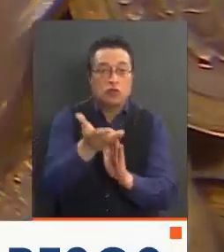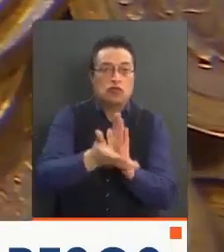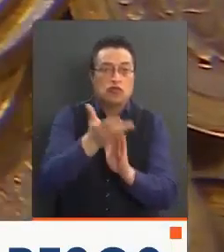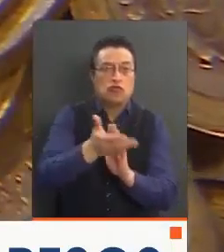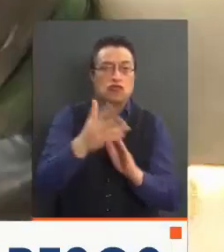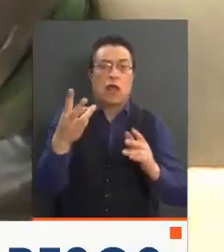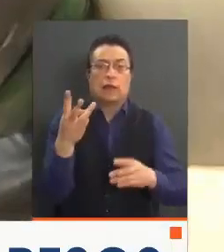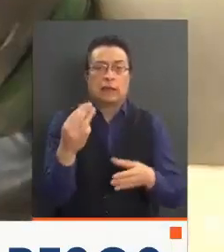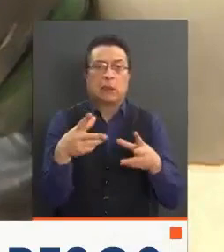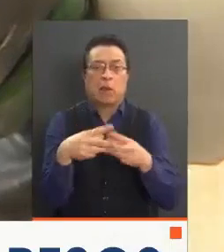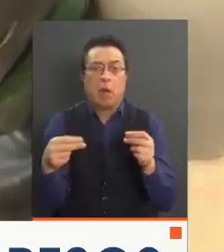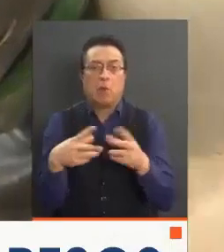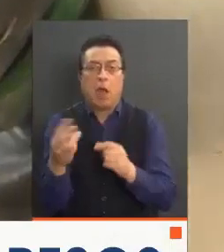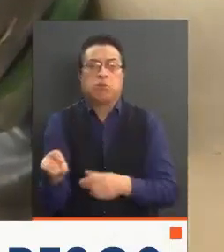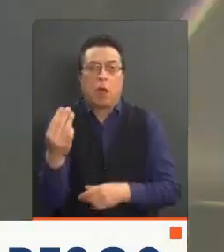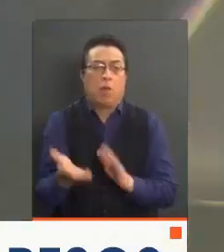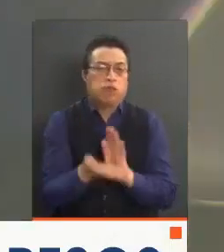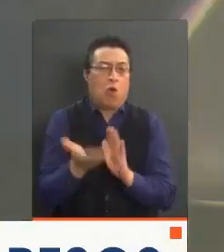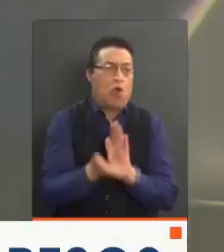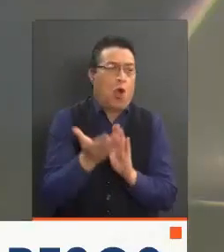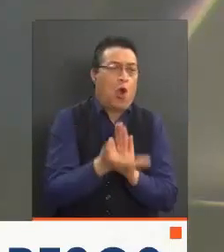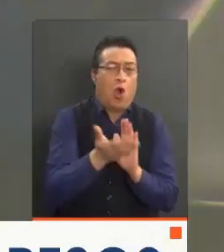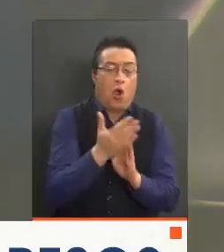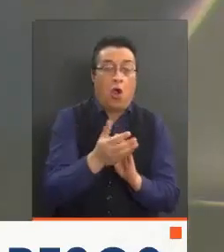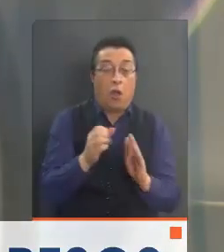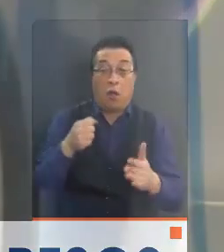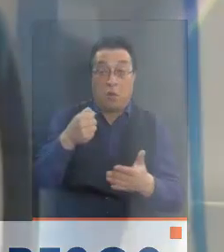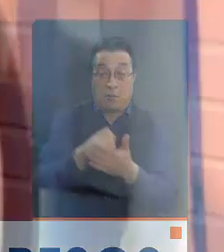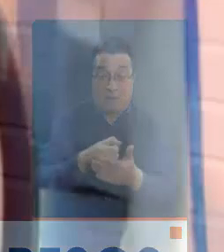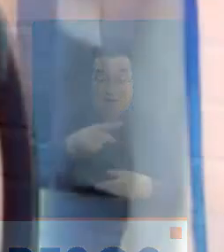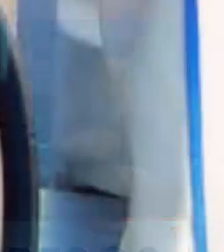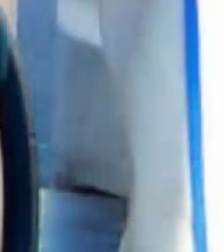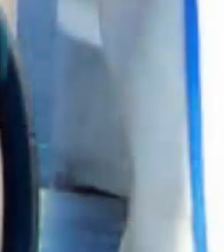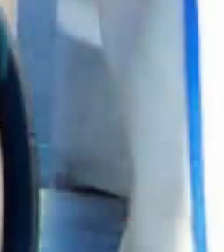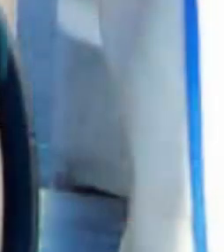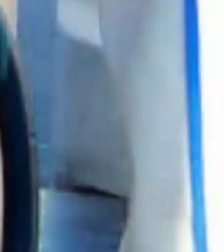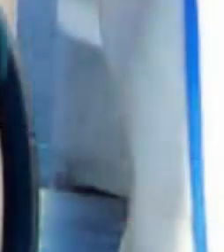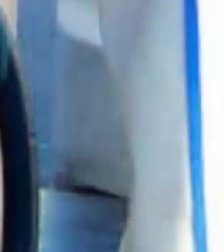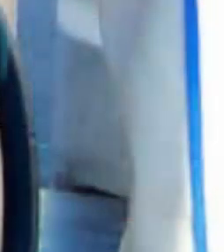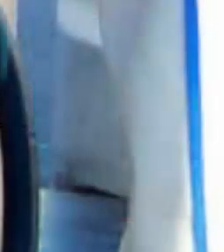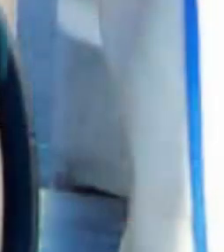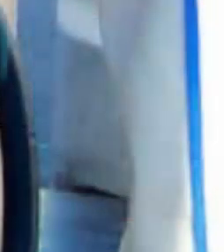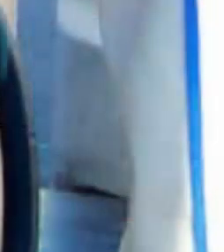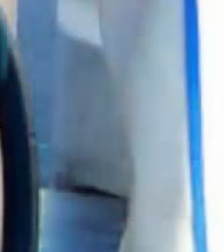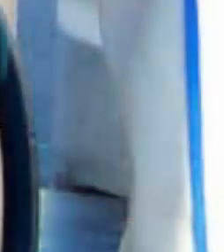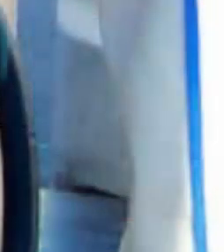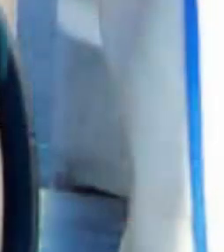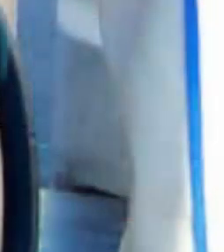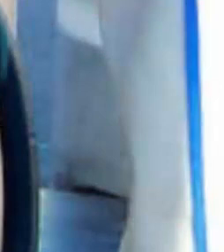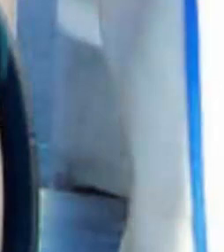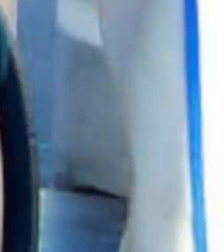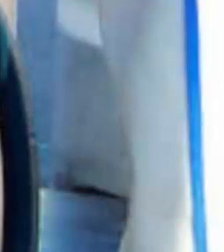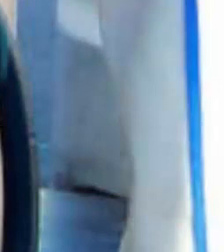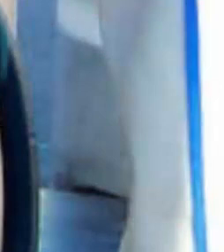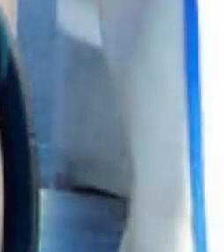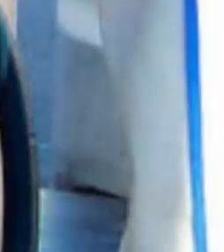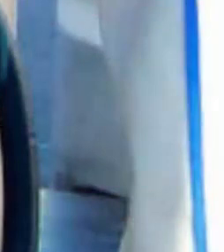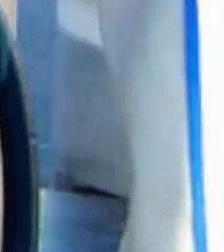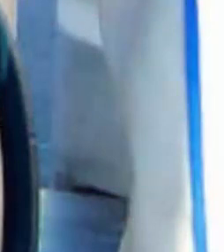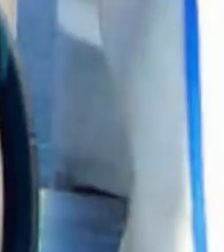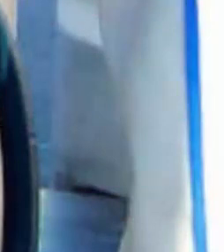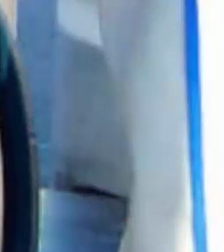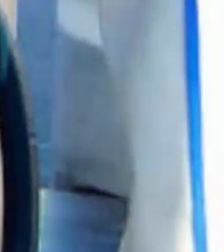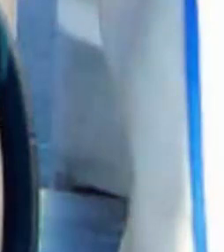pesos antes que se acabe el año, llegaría a los 1.500. Como pudimos notar, ha ido en incremento el valor de los combustibles